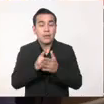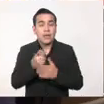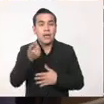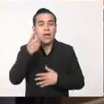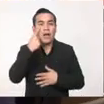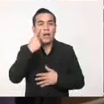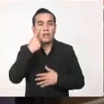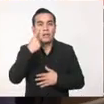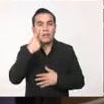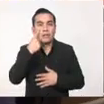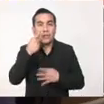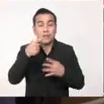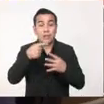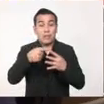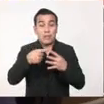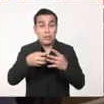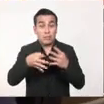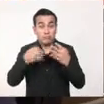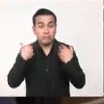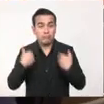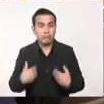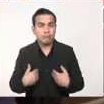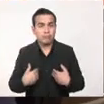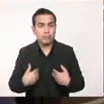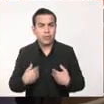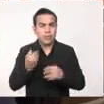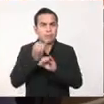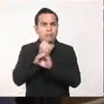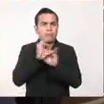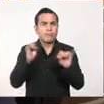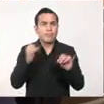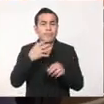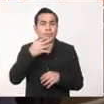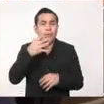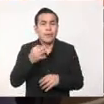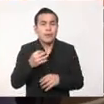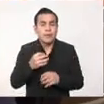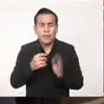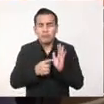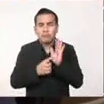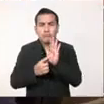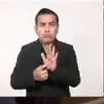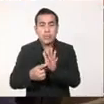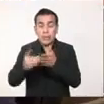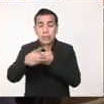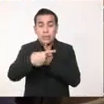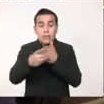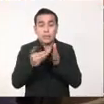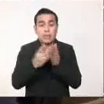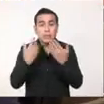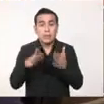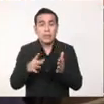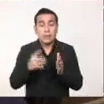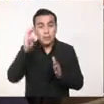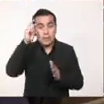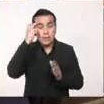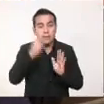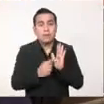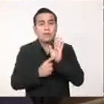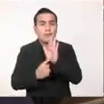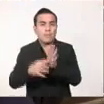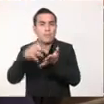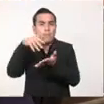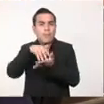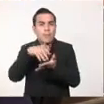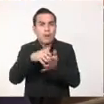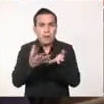está el derecho del soberano? ¿Dónde están los representantes del pueblo si los diputados llegaron a representar al pueblo? Y el